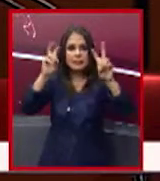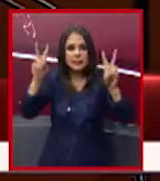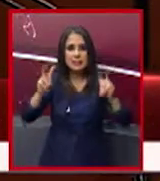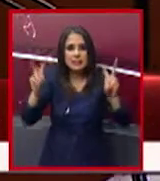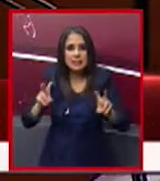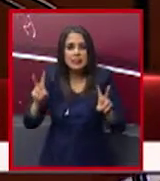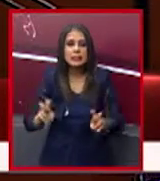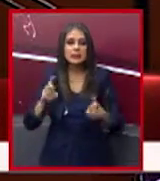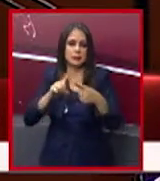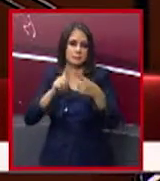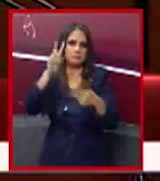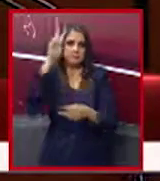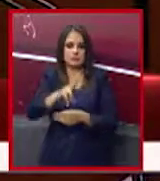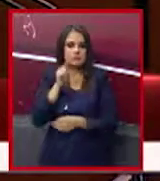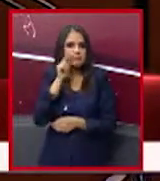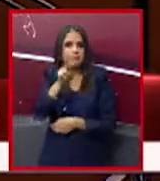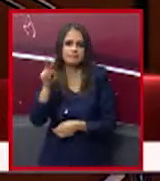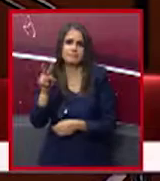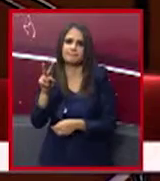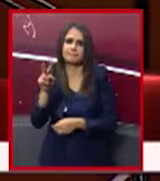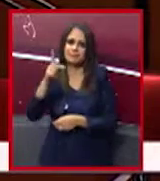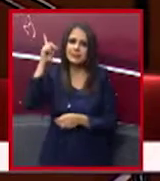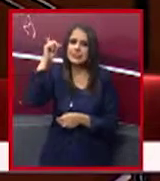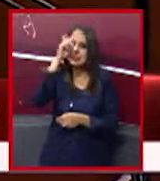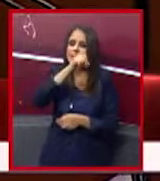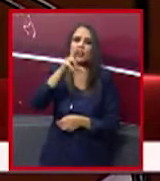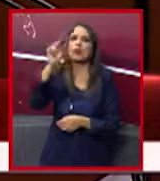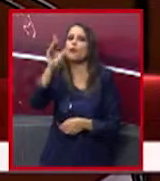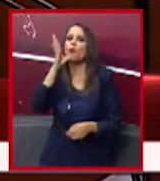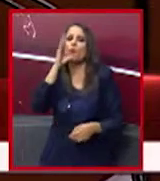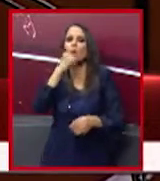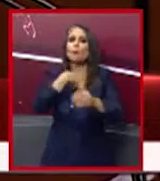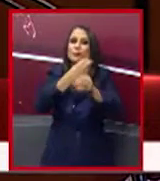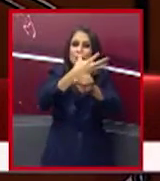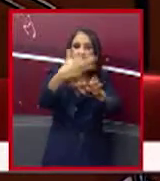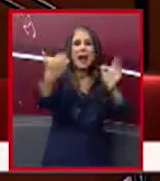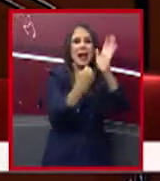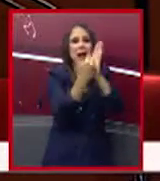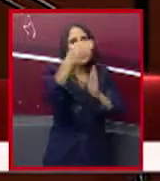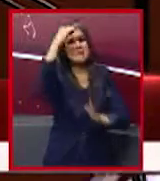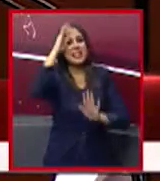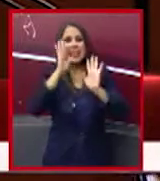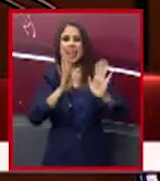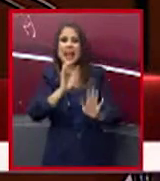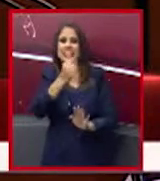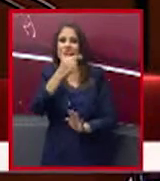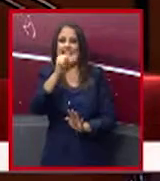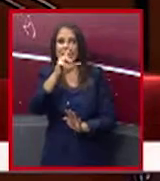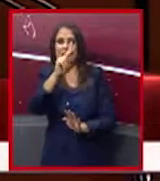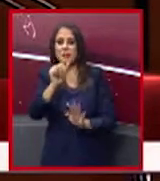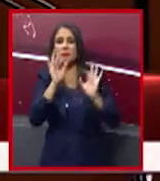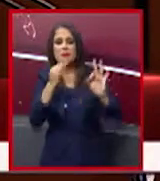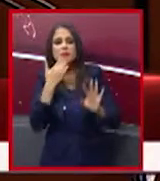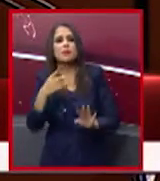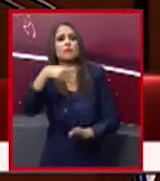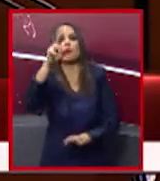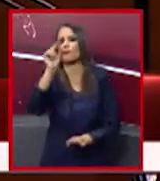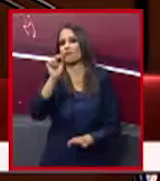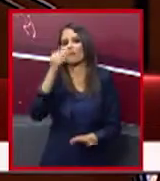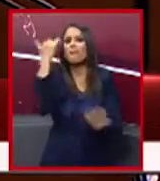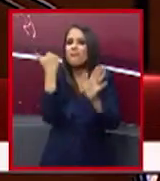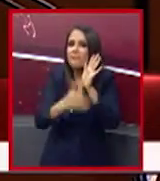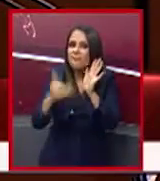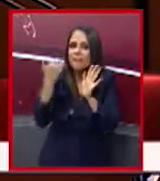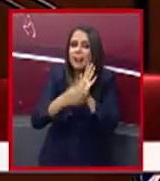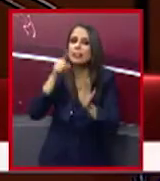relacionados entre sí. No podemos concebir el desarrollo y la consolidación de esta actividad si no contamos con el ordenamiento, donde